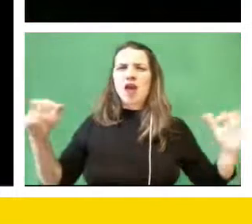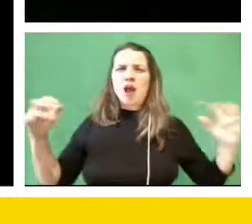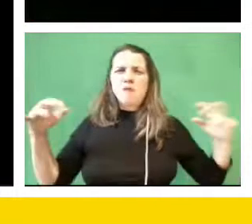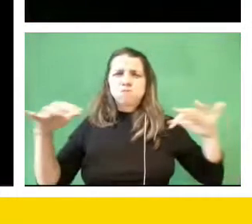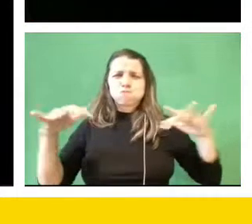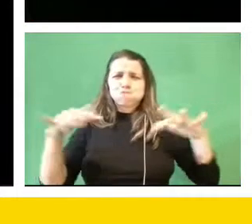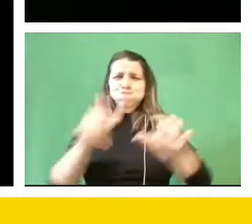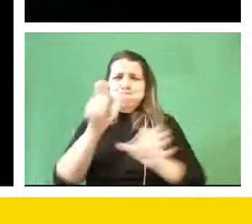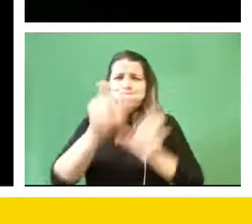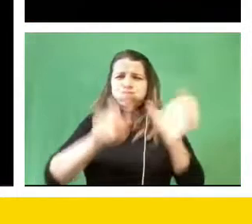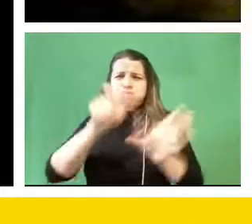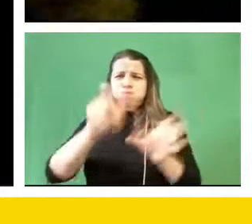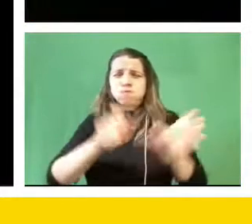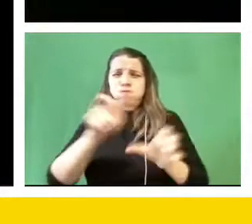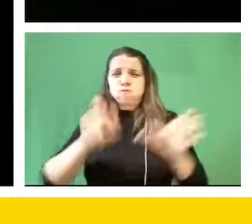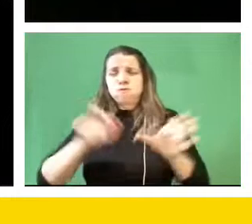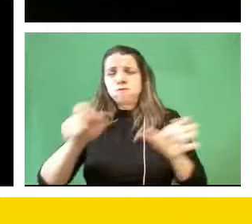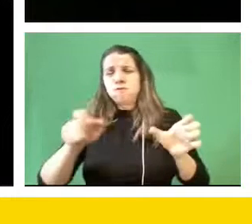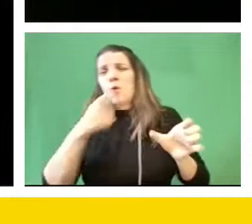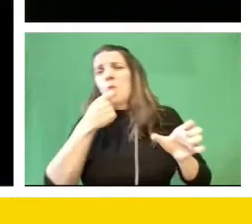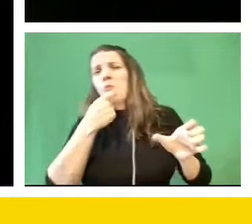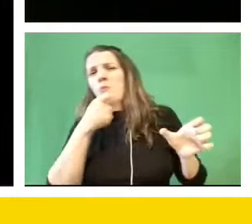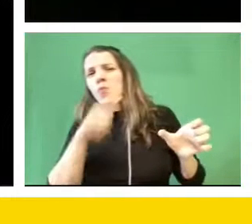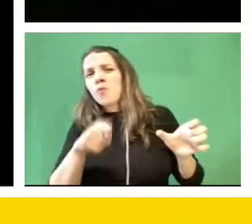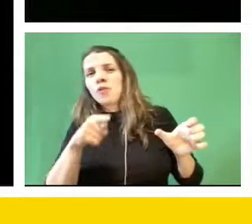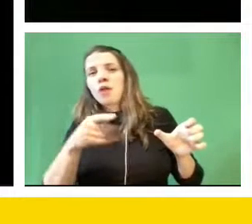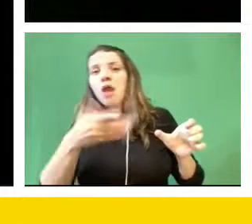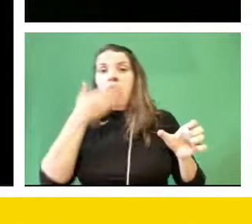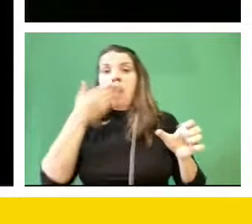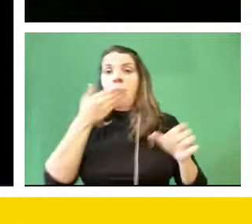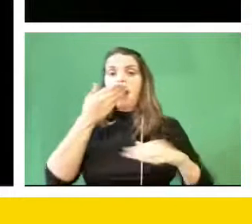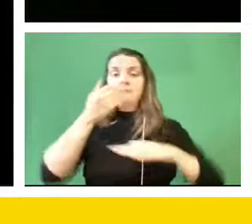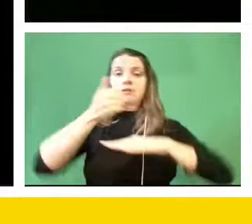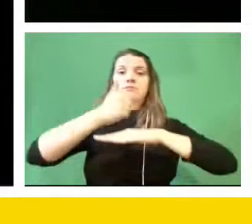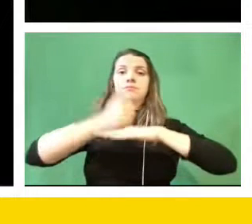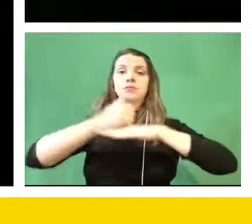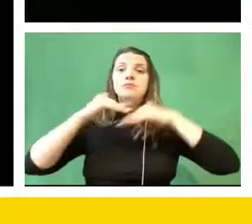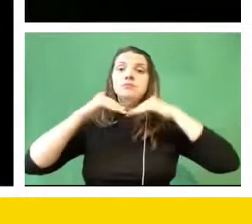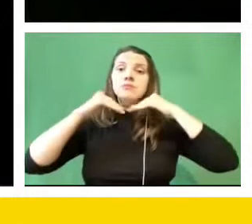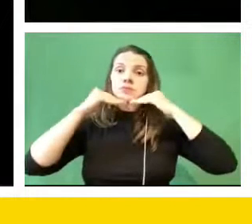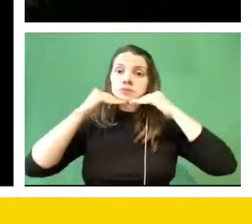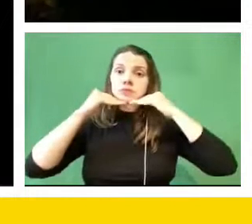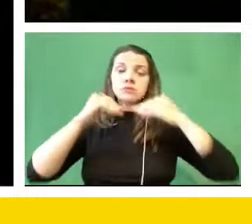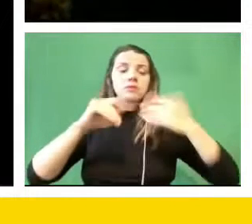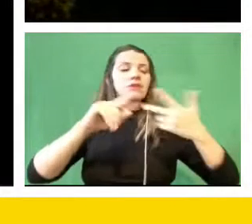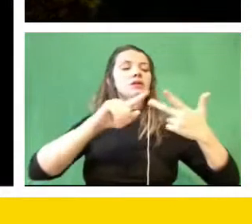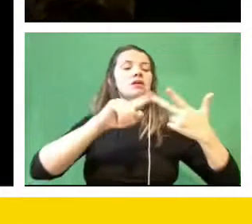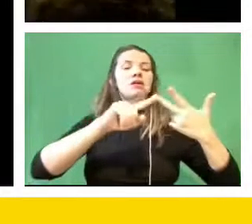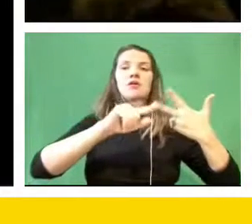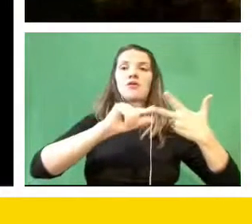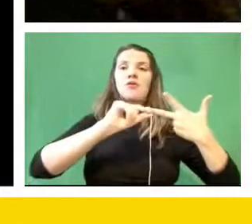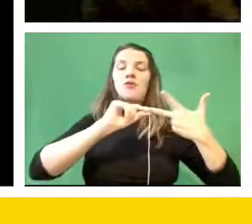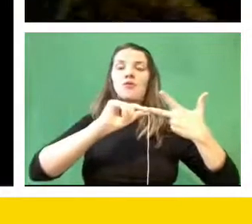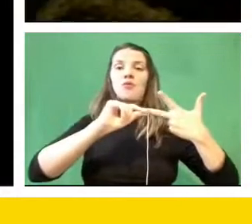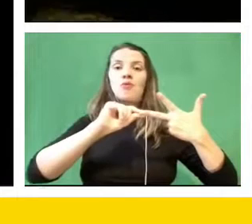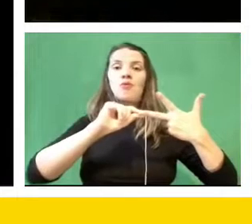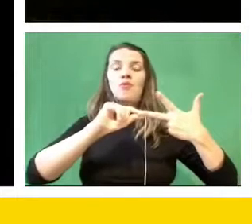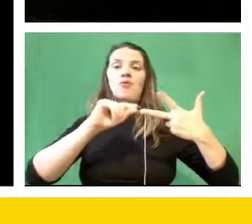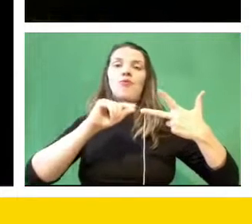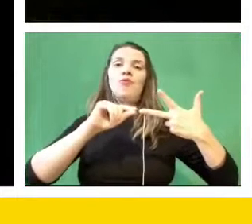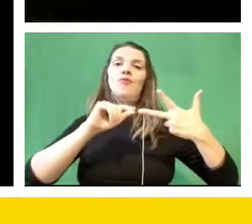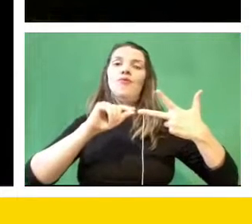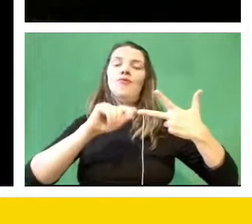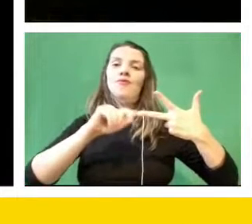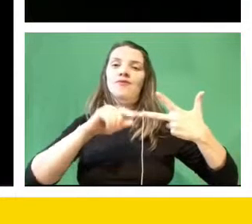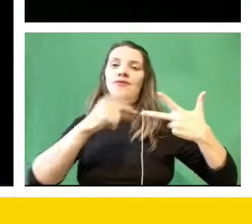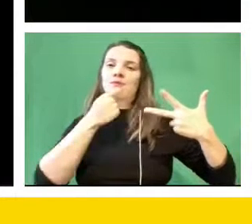como podrían ser en este caso los auditorios. Los ecotransductores, digamos que el término de transducción